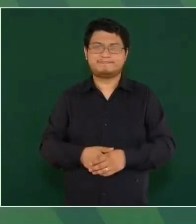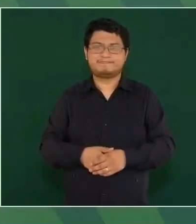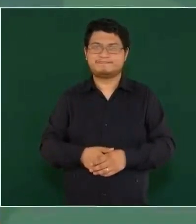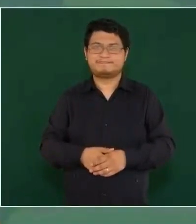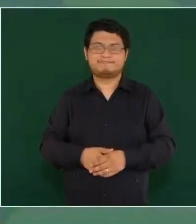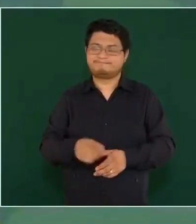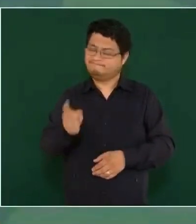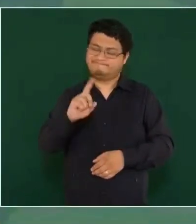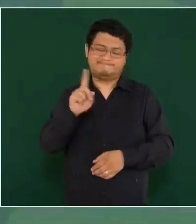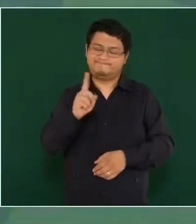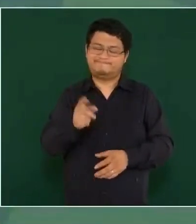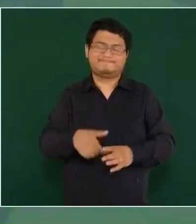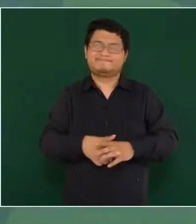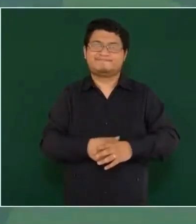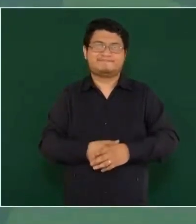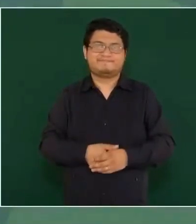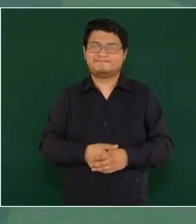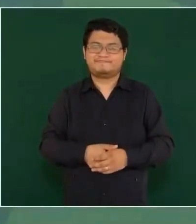no